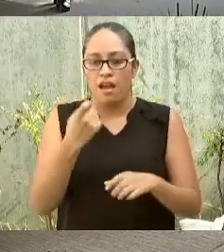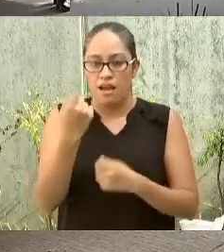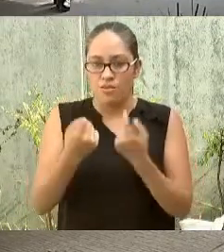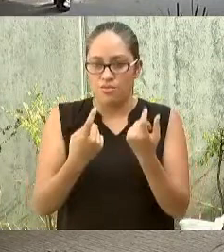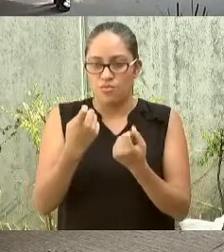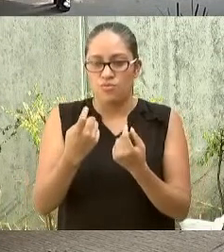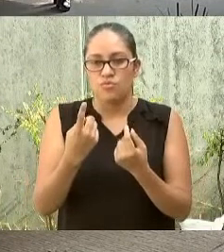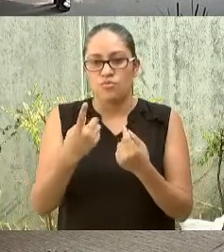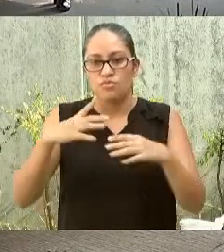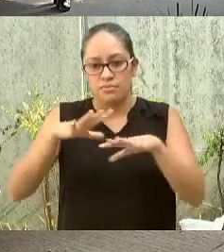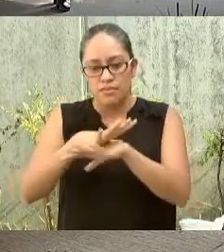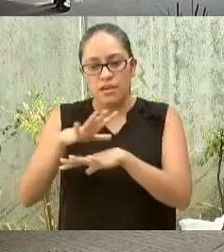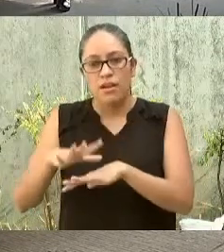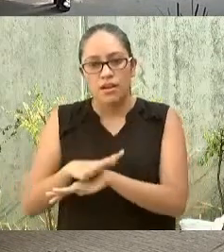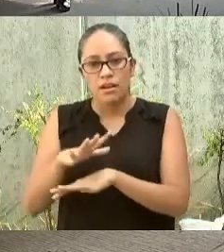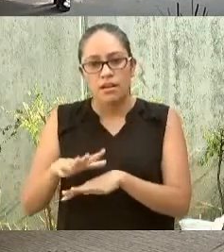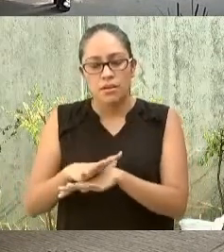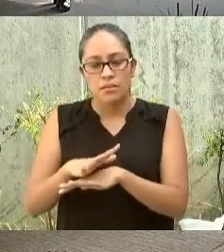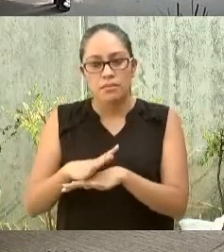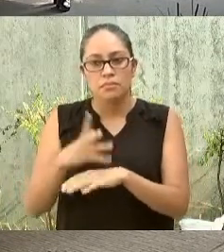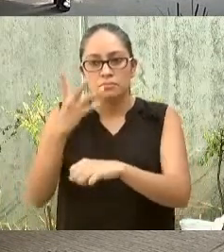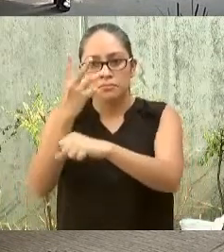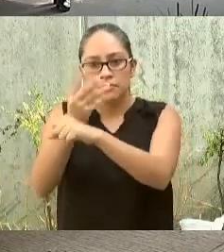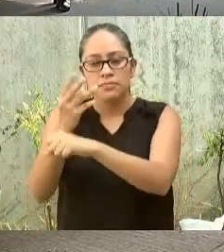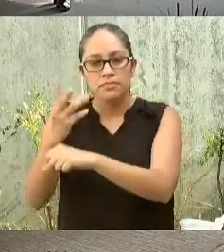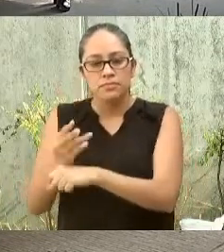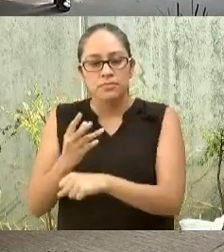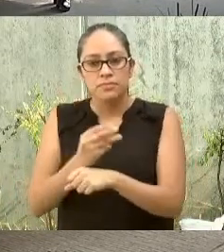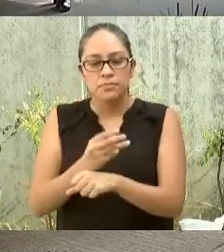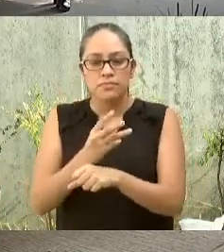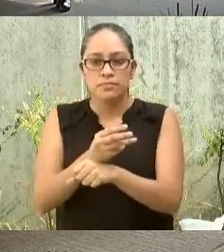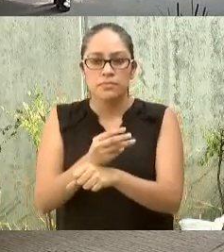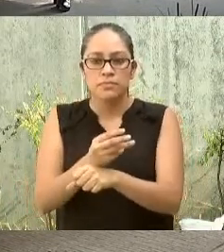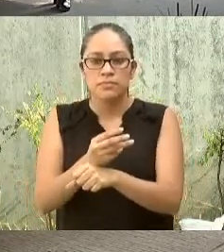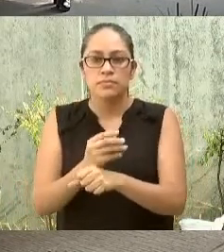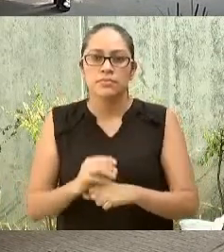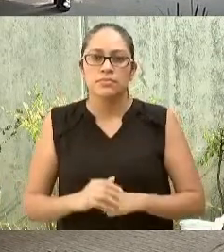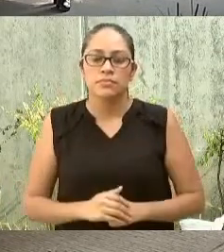necesidades, que se remodele